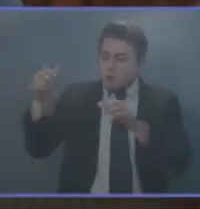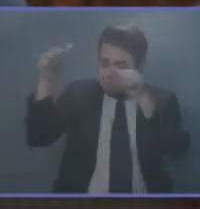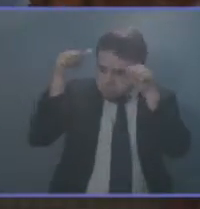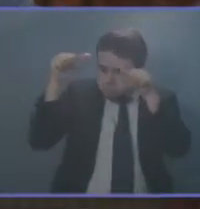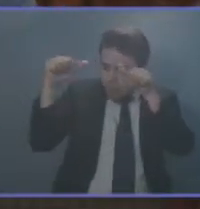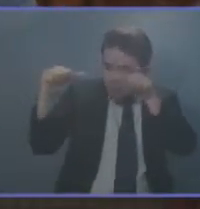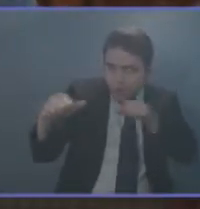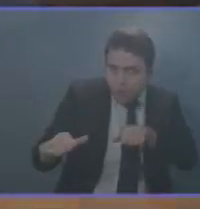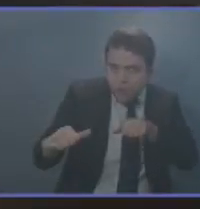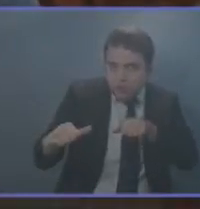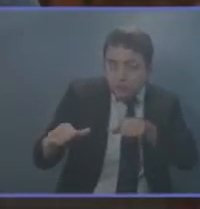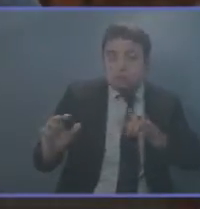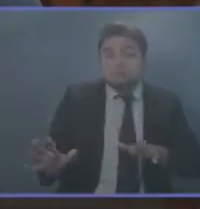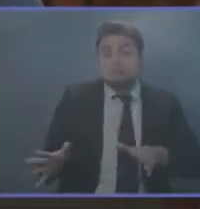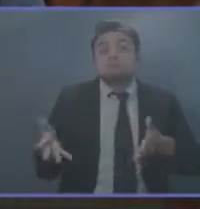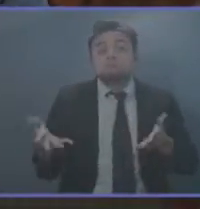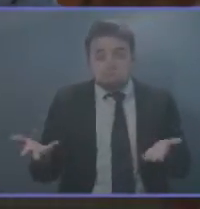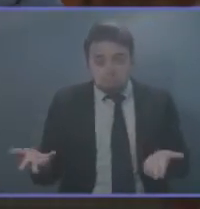ISSSTE, para poder